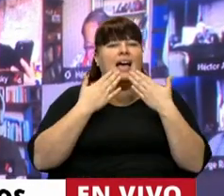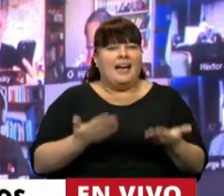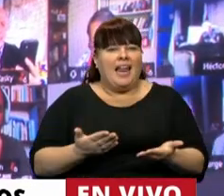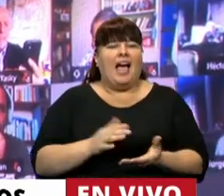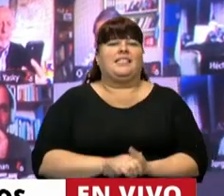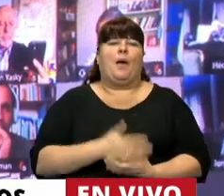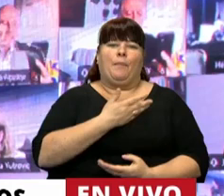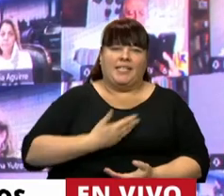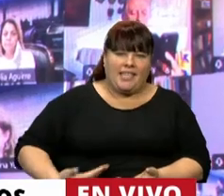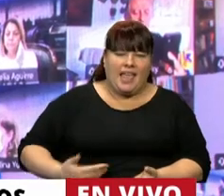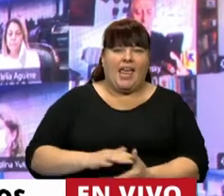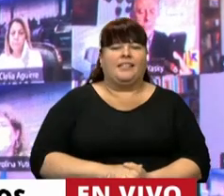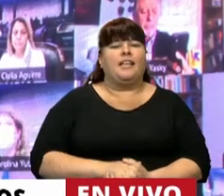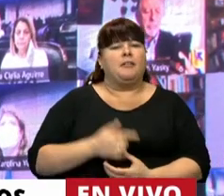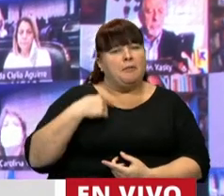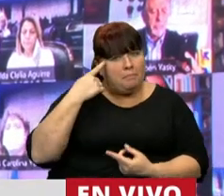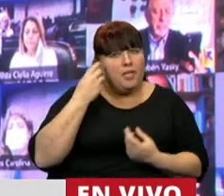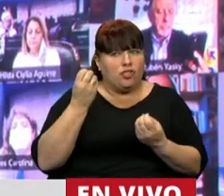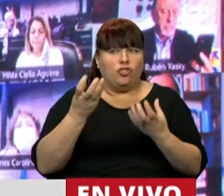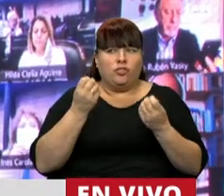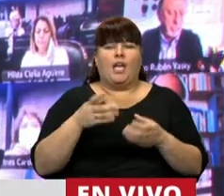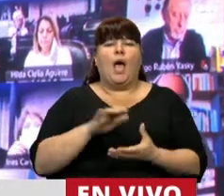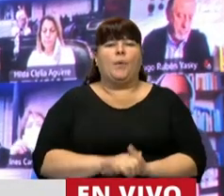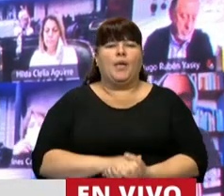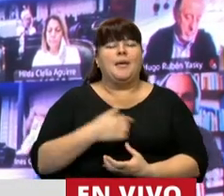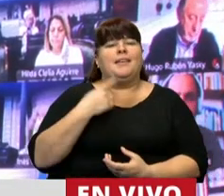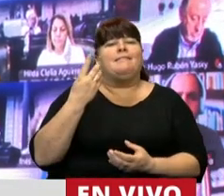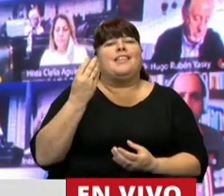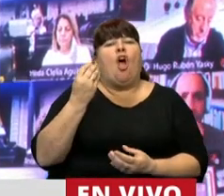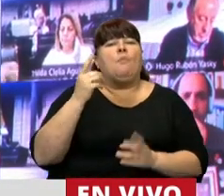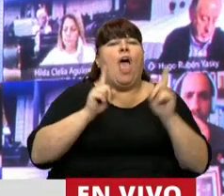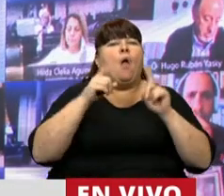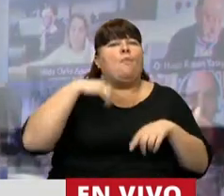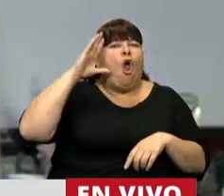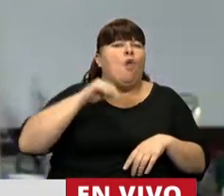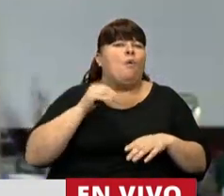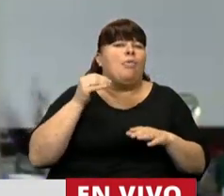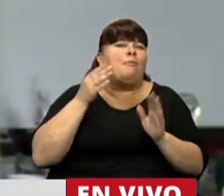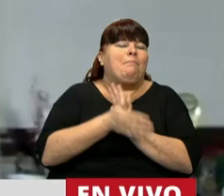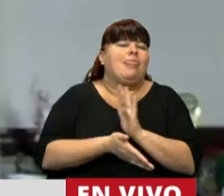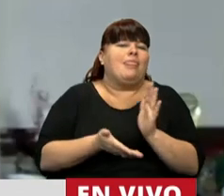Gracias, gracias, presidente. Me parece justo, temo olvidarme alguna, porque